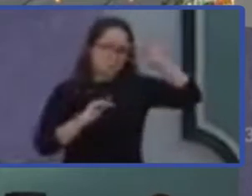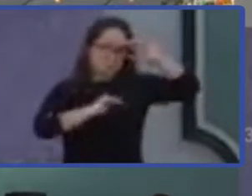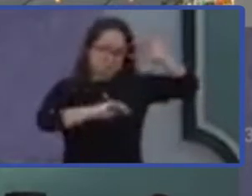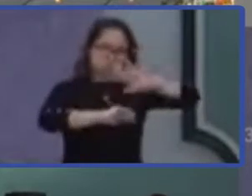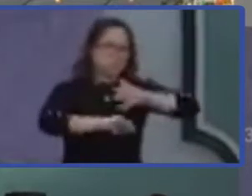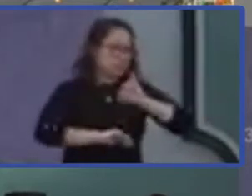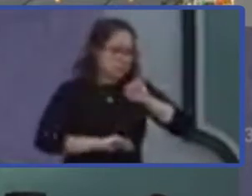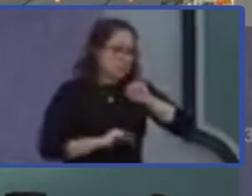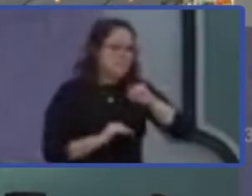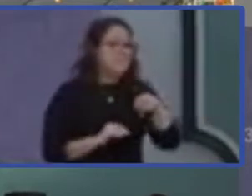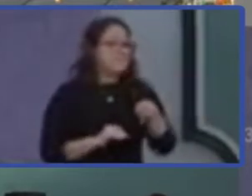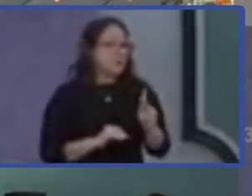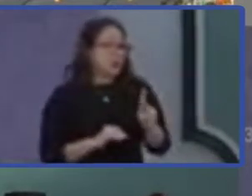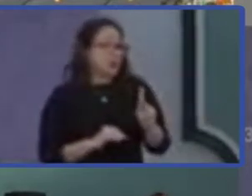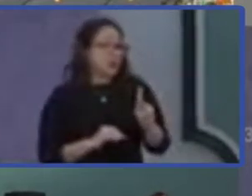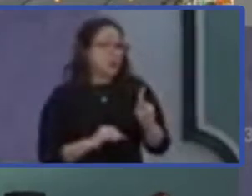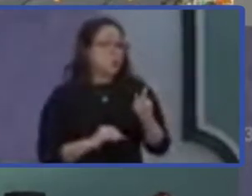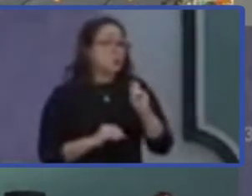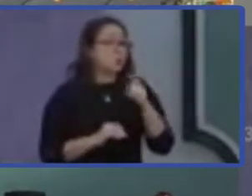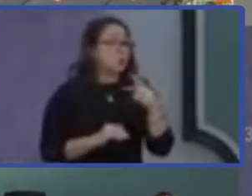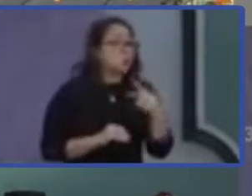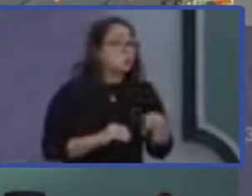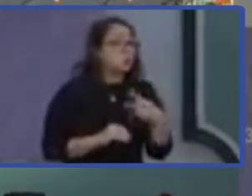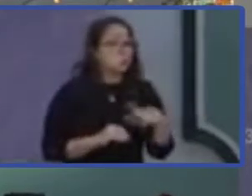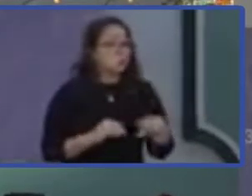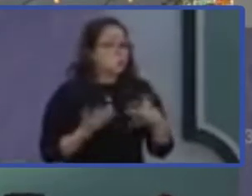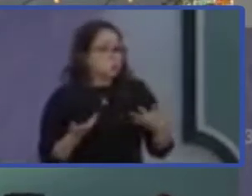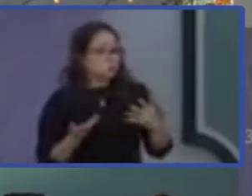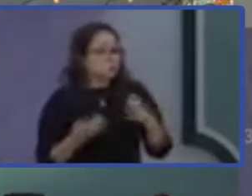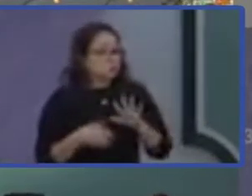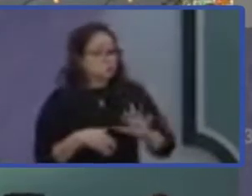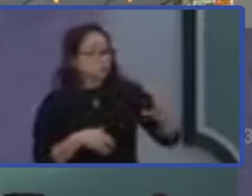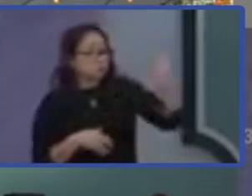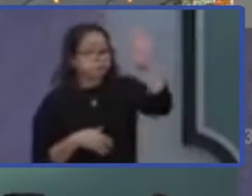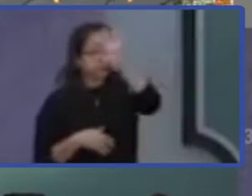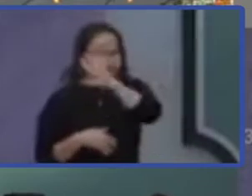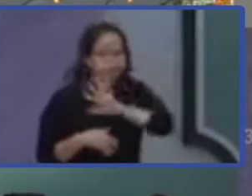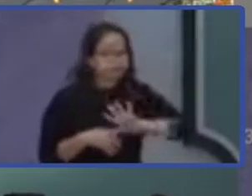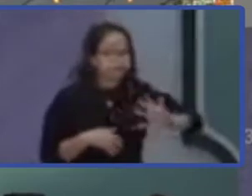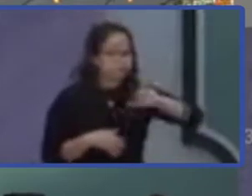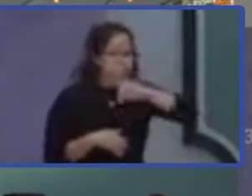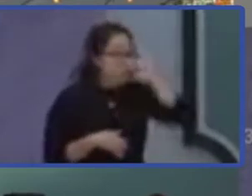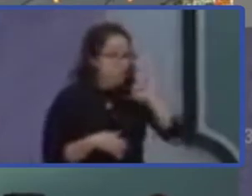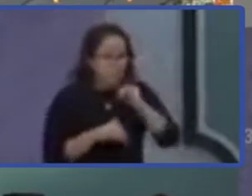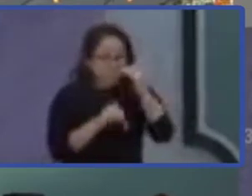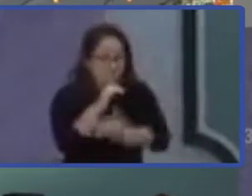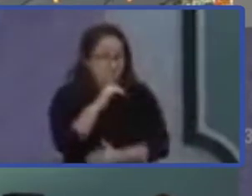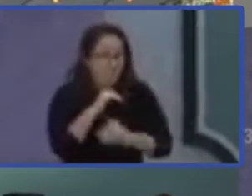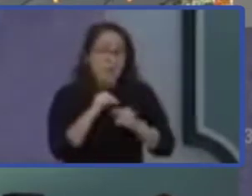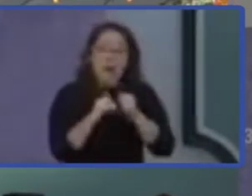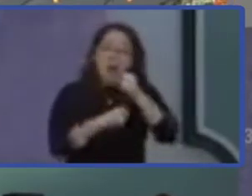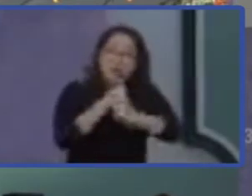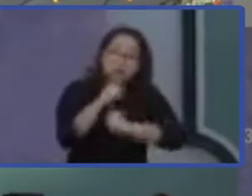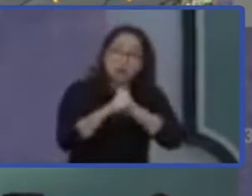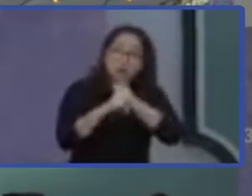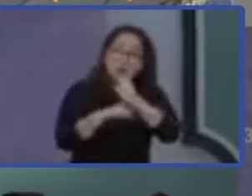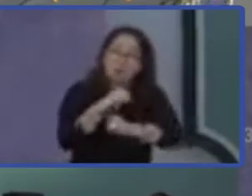pero el perímetro que nunca podríamos terminar de recorrer aunque pasaran generaciones de nosotros es infinito.